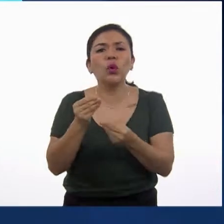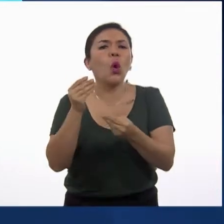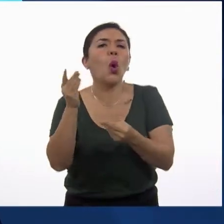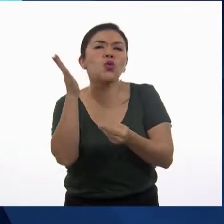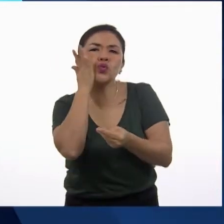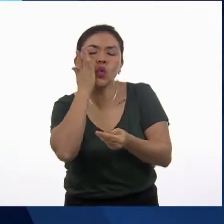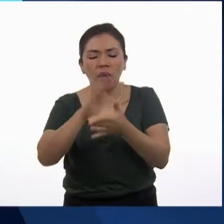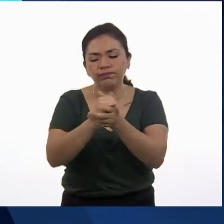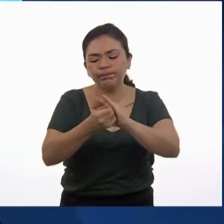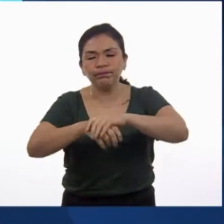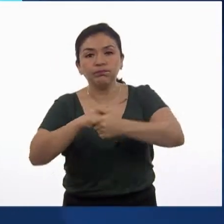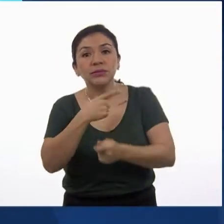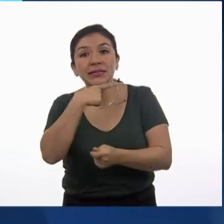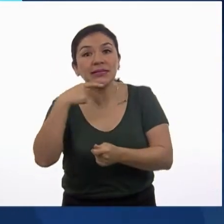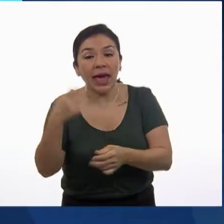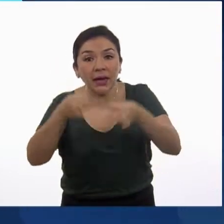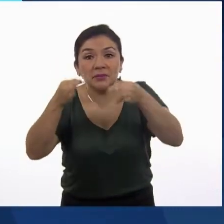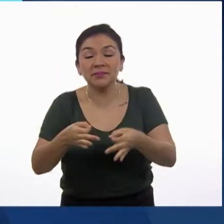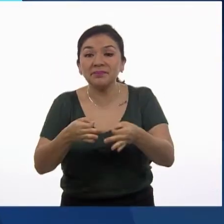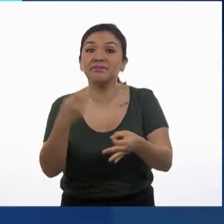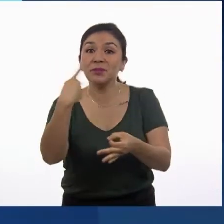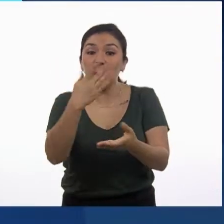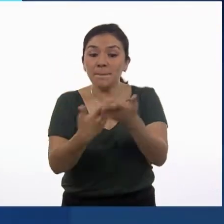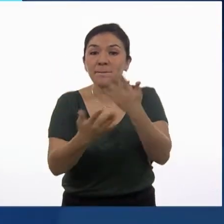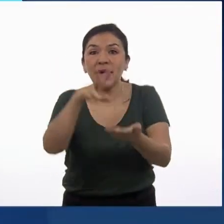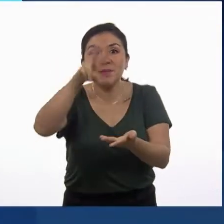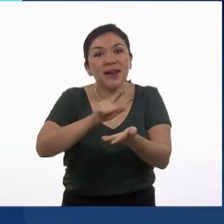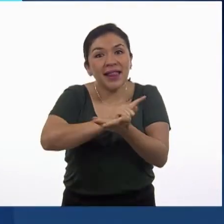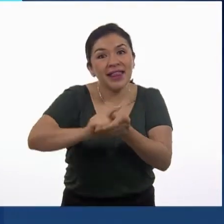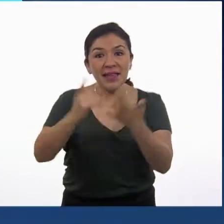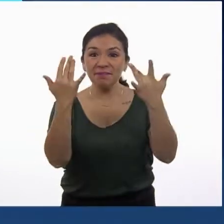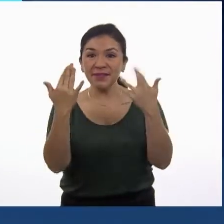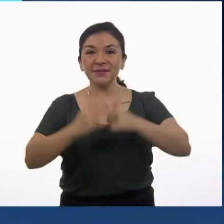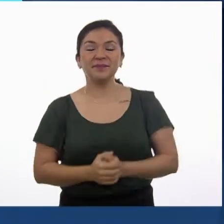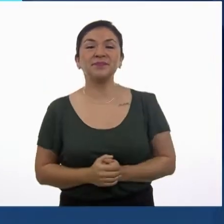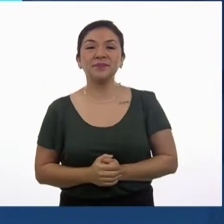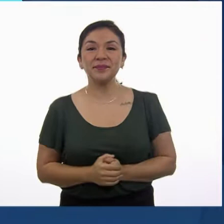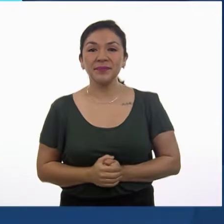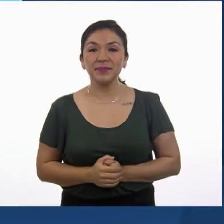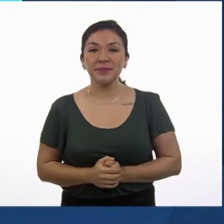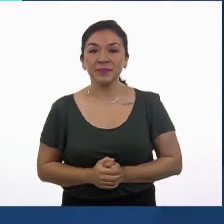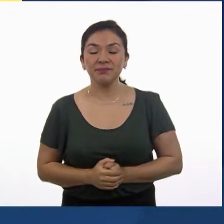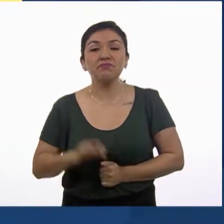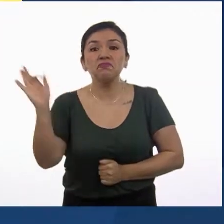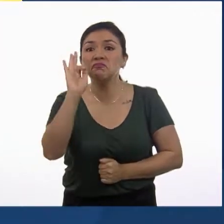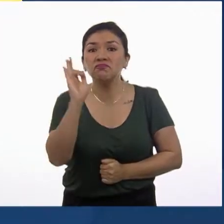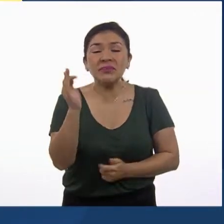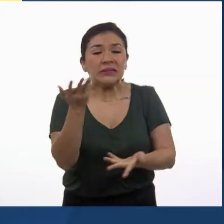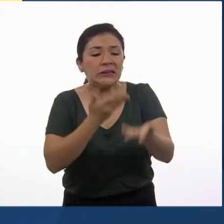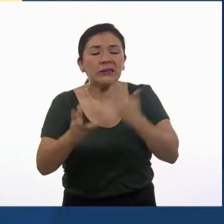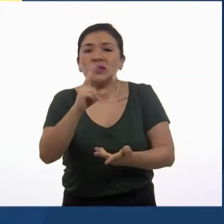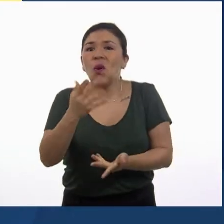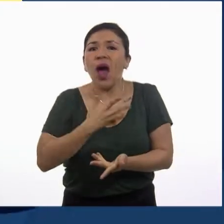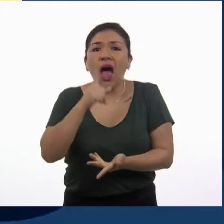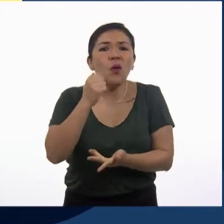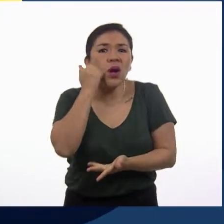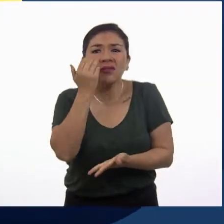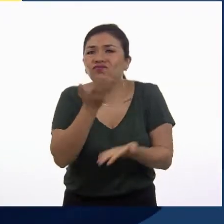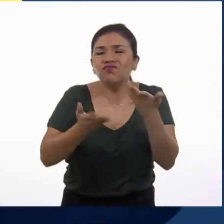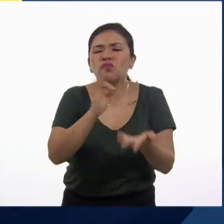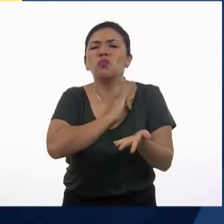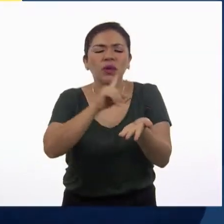Sécalas con una toalla. ¡Y listo! ¡Tus manos están limpias! Si no tienes agua y jabón,